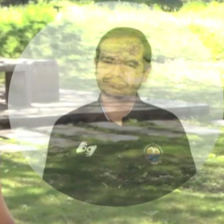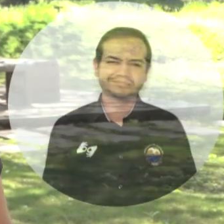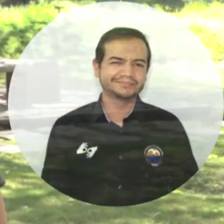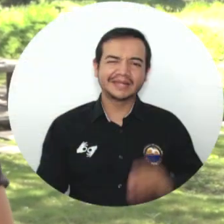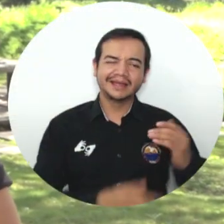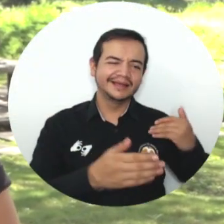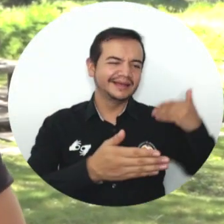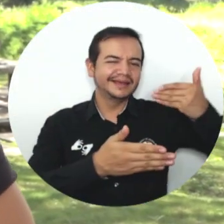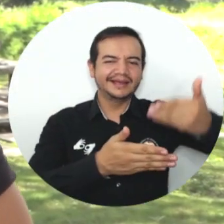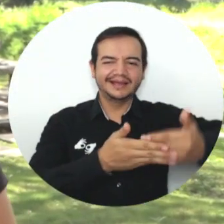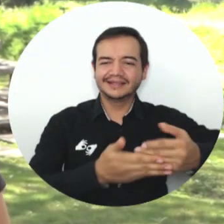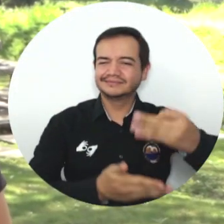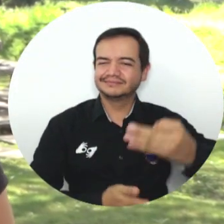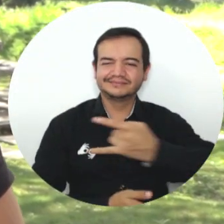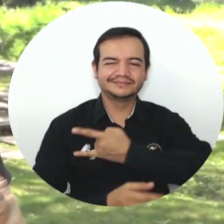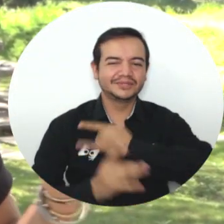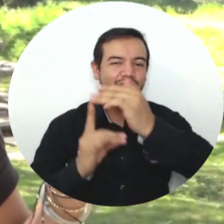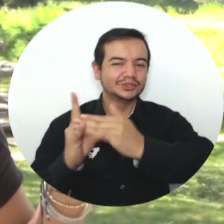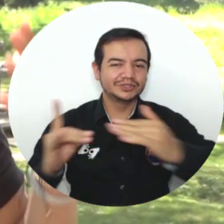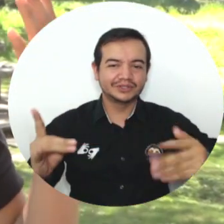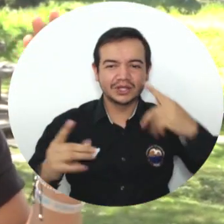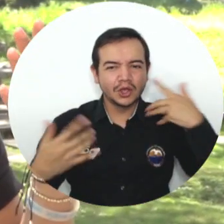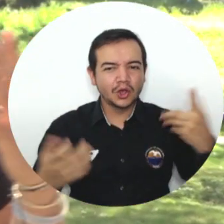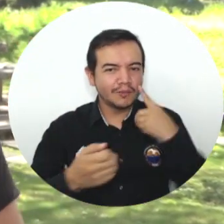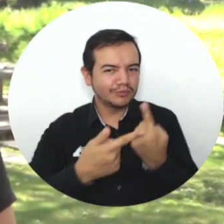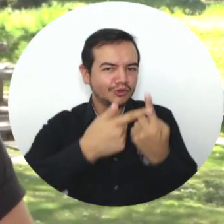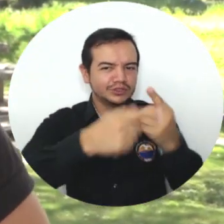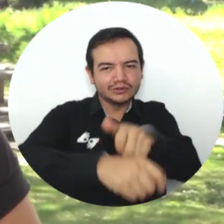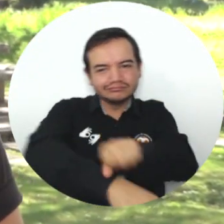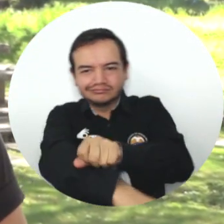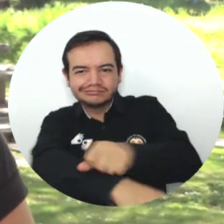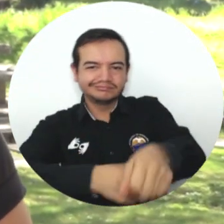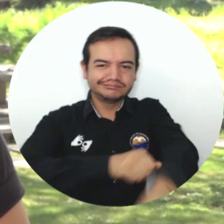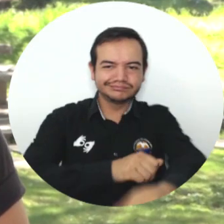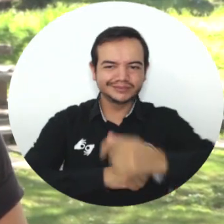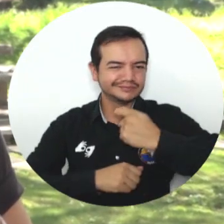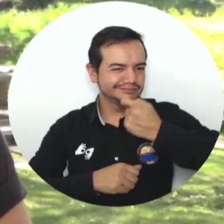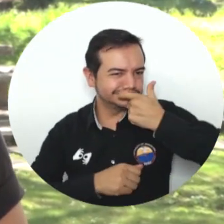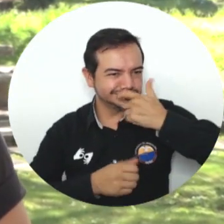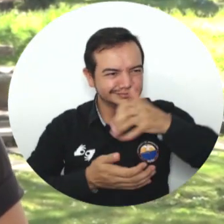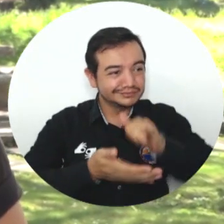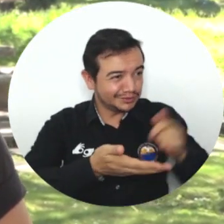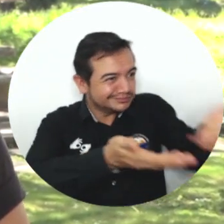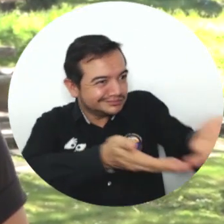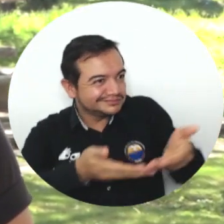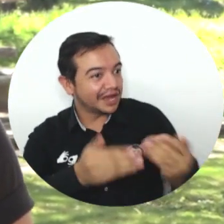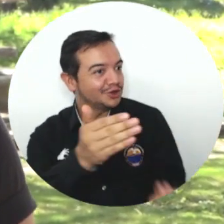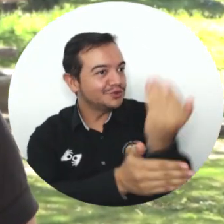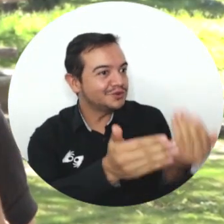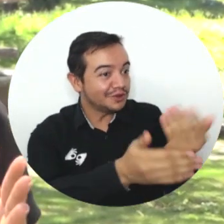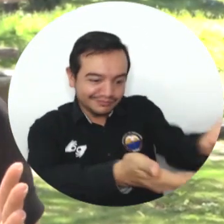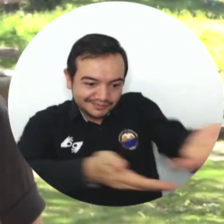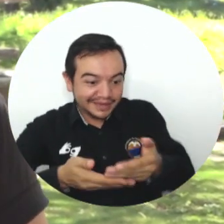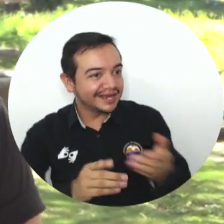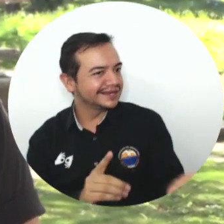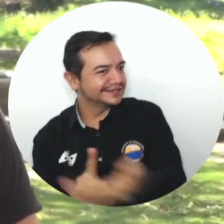Como siempre, la Universidad del Magdalena ha fortalecido de manera resiliente cada uno de los procesos para que los estudiantes nuevos se sientan como